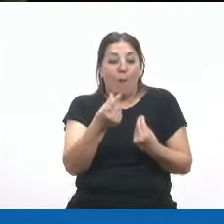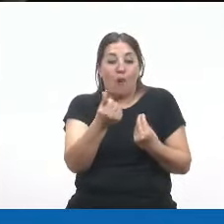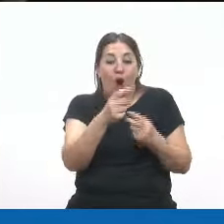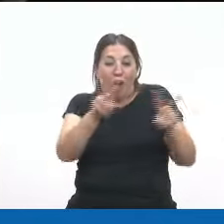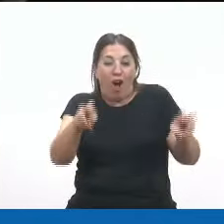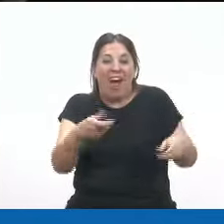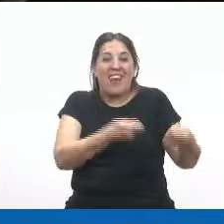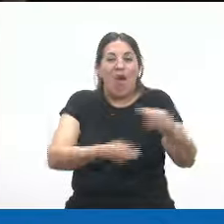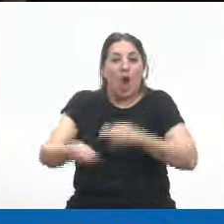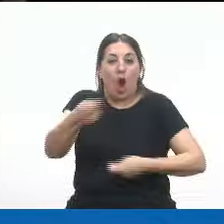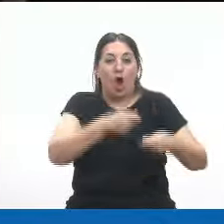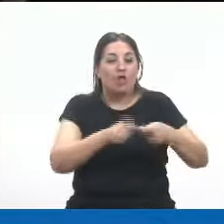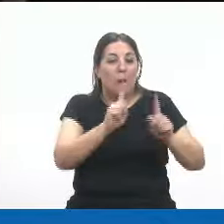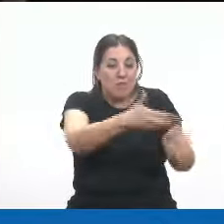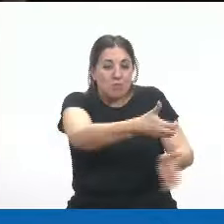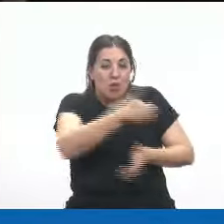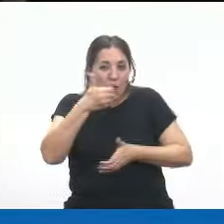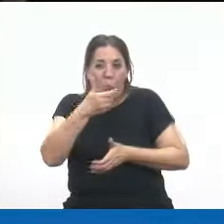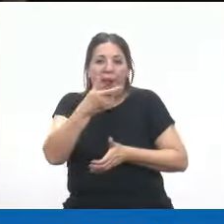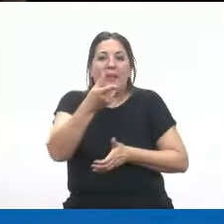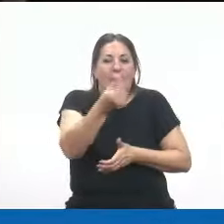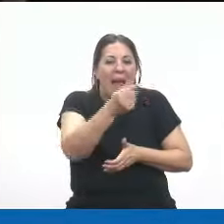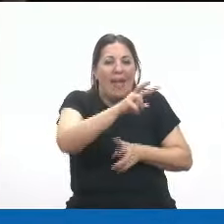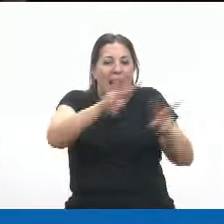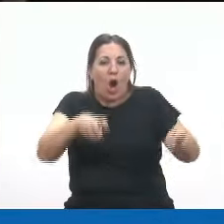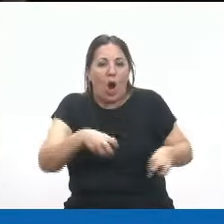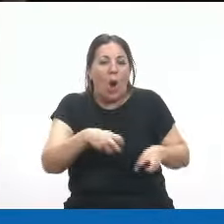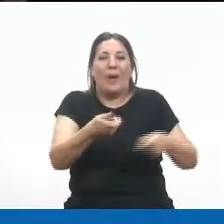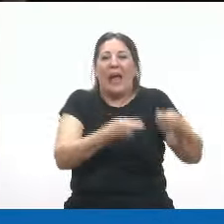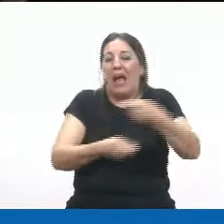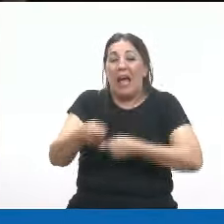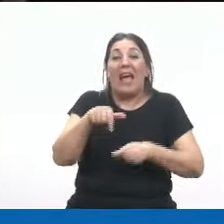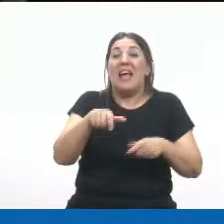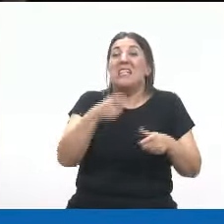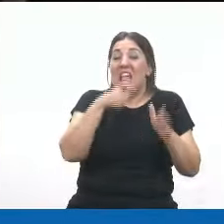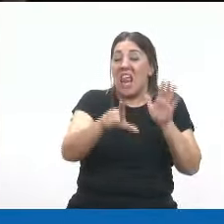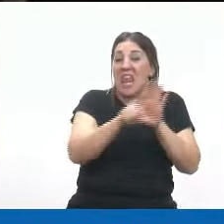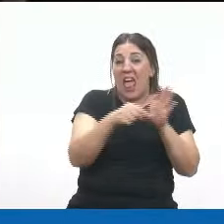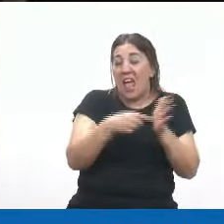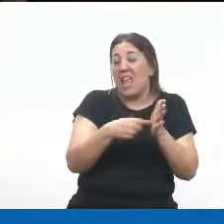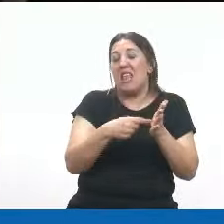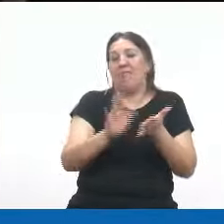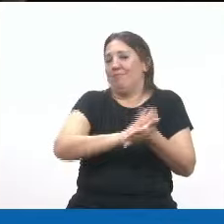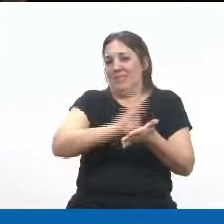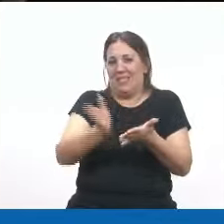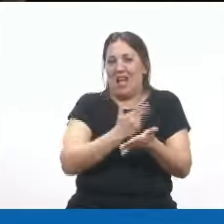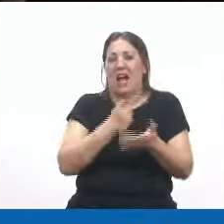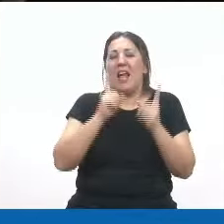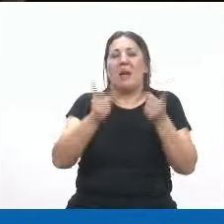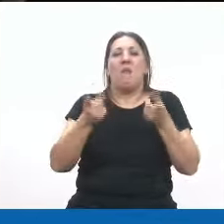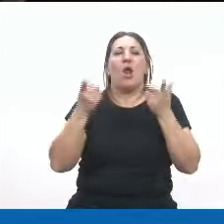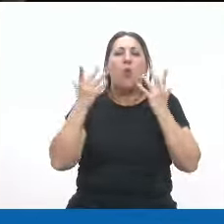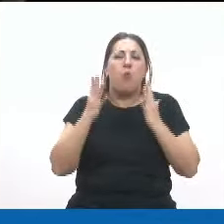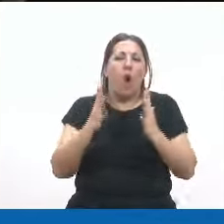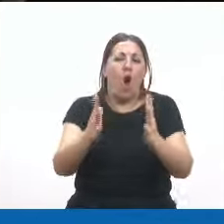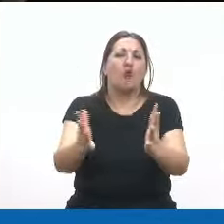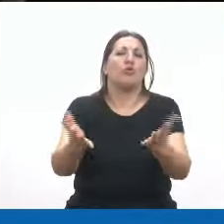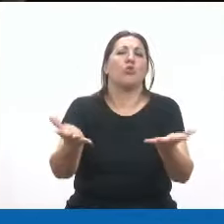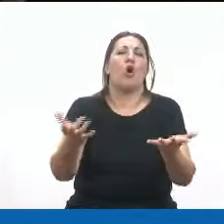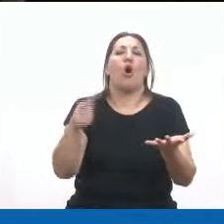los tratantes bueno eso con esta ley desaparece ni que hablar de los bosques nativos o el